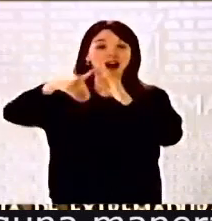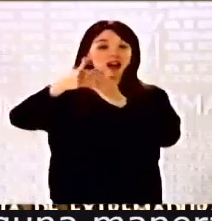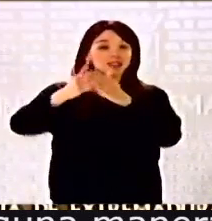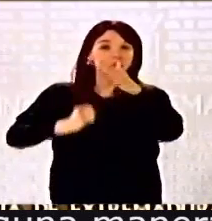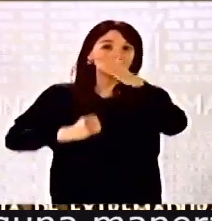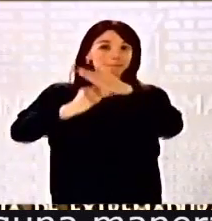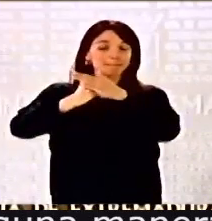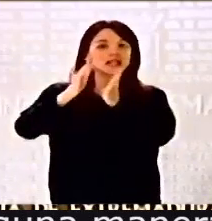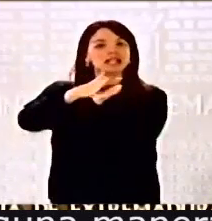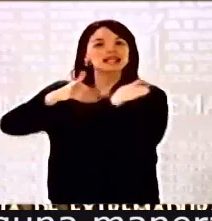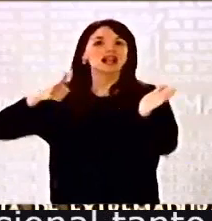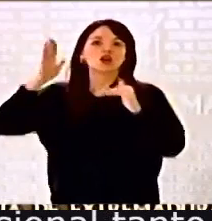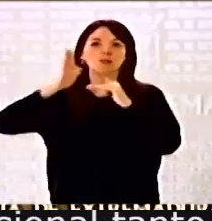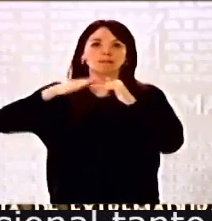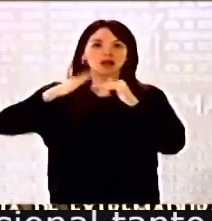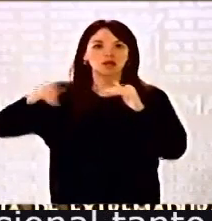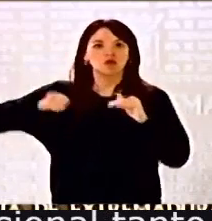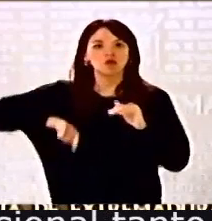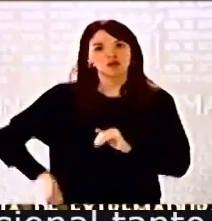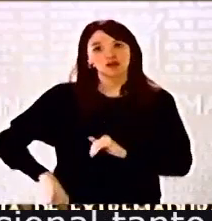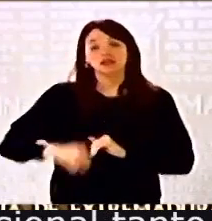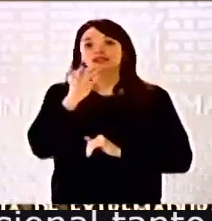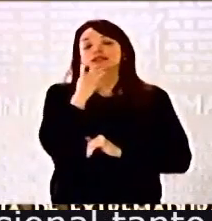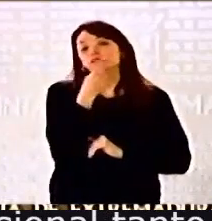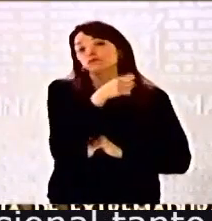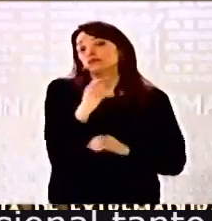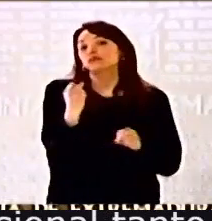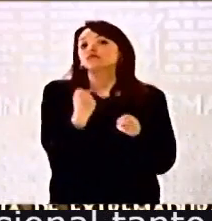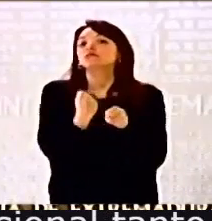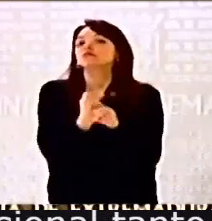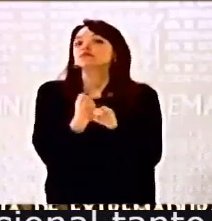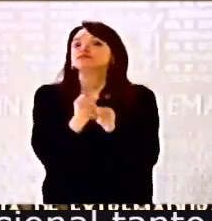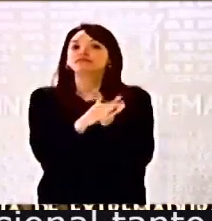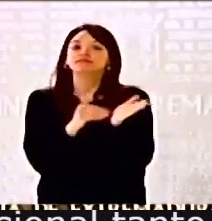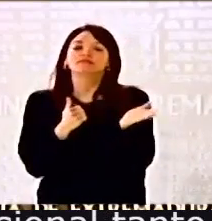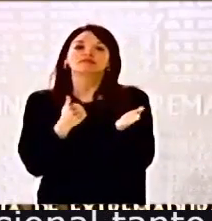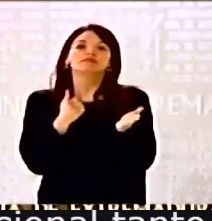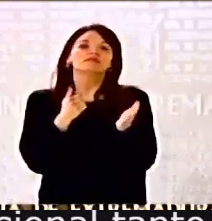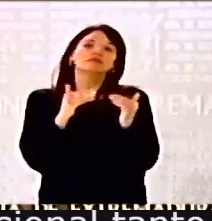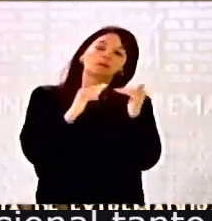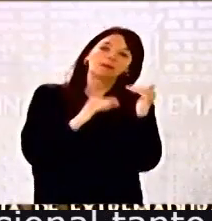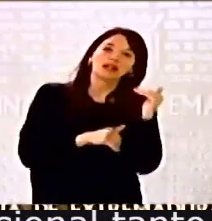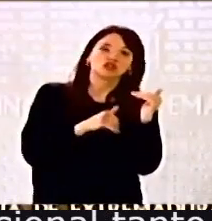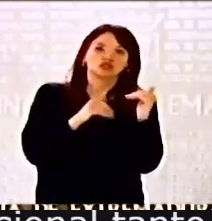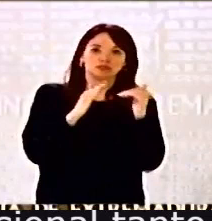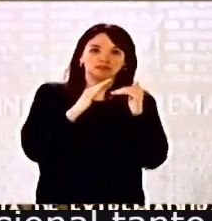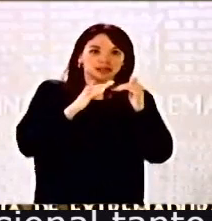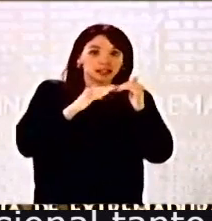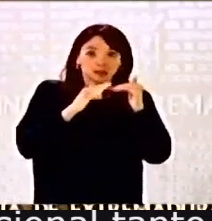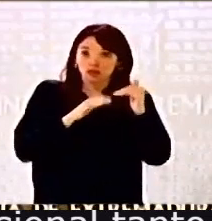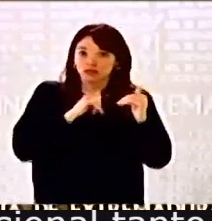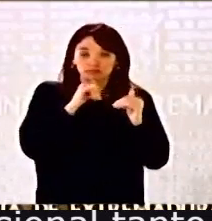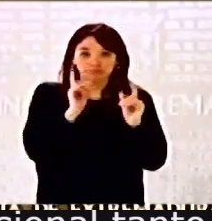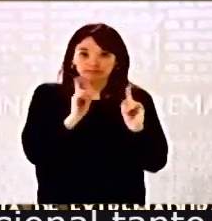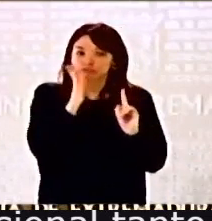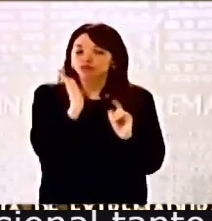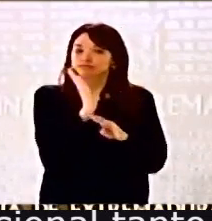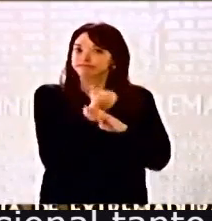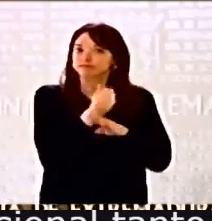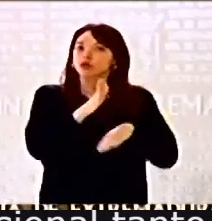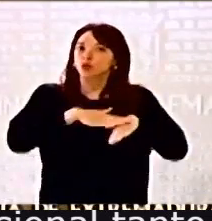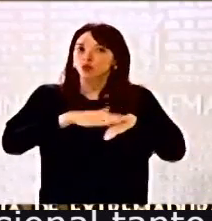las personas que han reducido su jornada, su ingreso por debajo del salario mínimo, afectados por el ERTE,